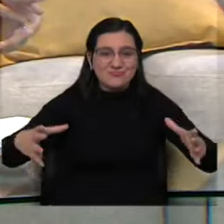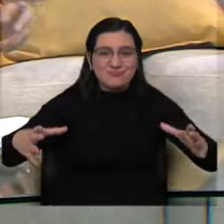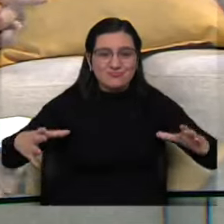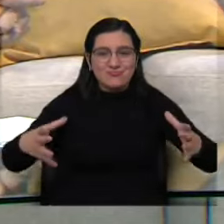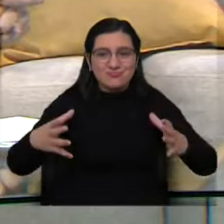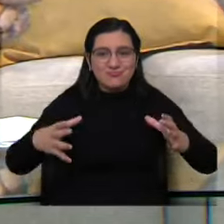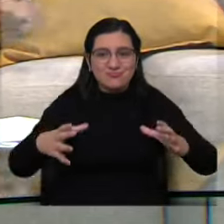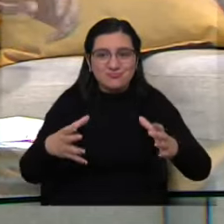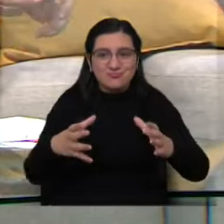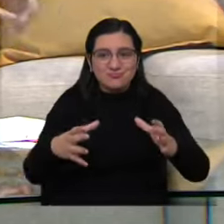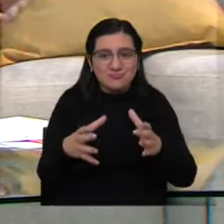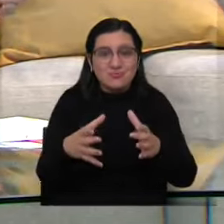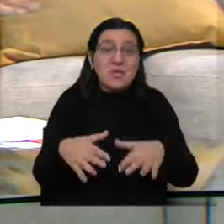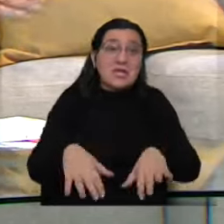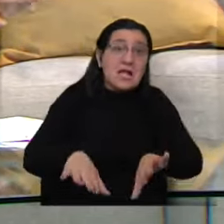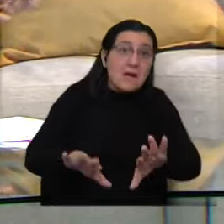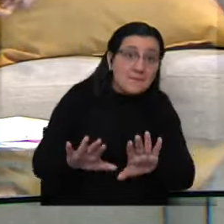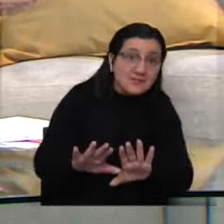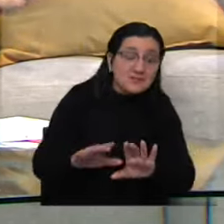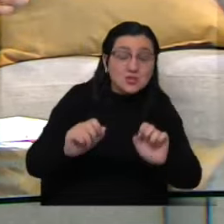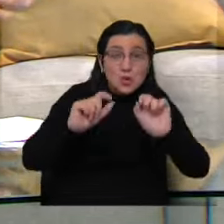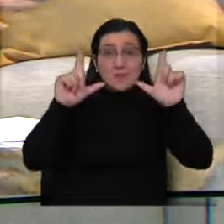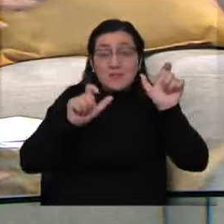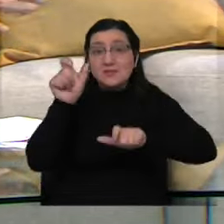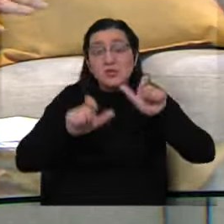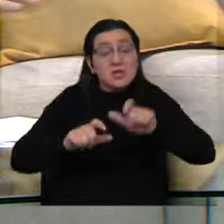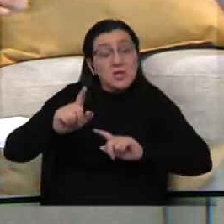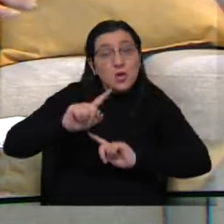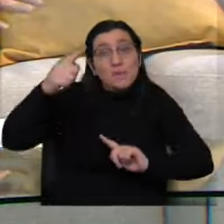creías que era tan amiga que aparece el momento